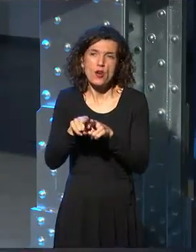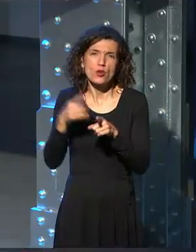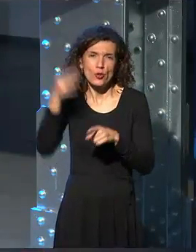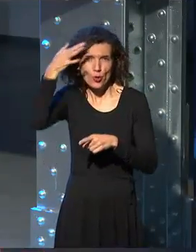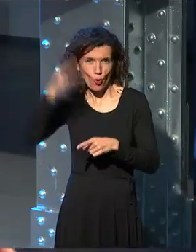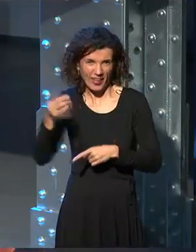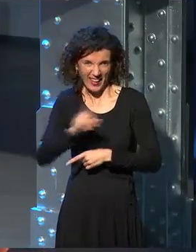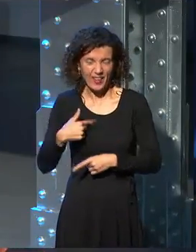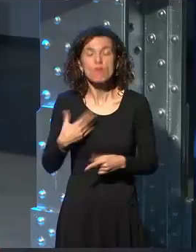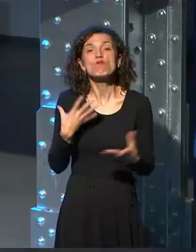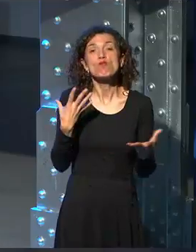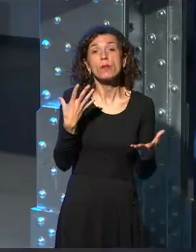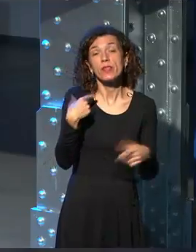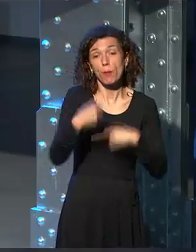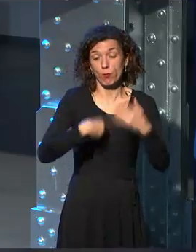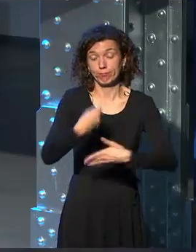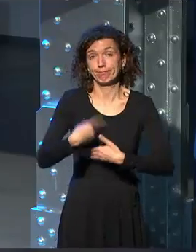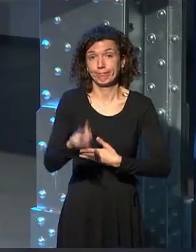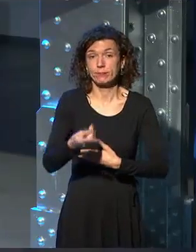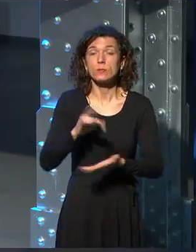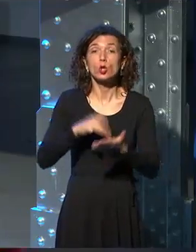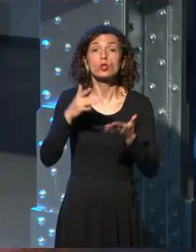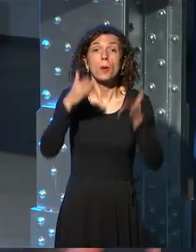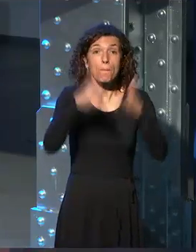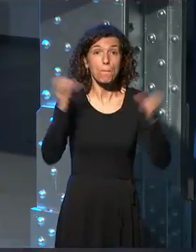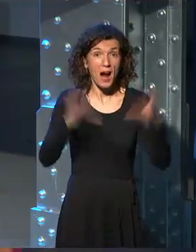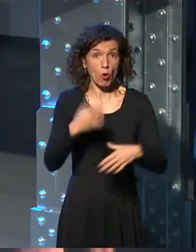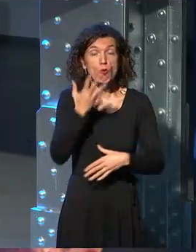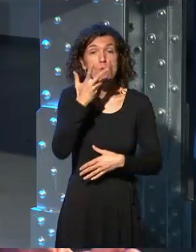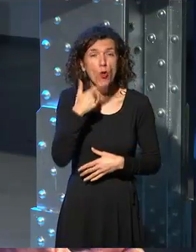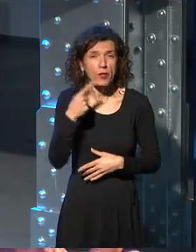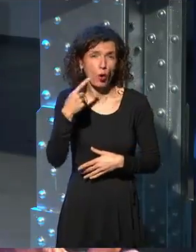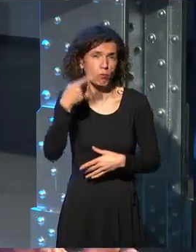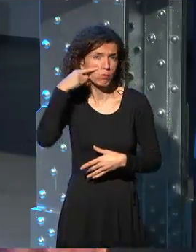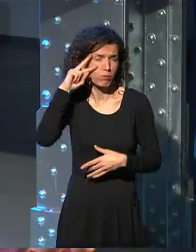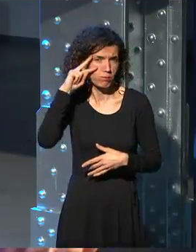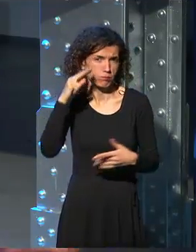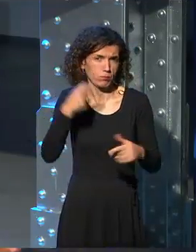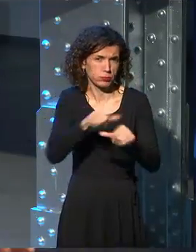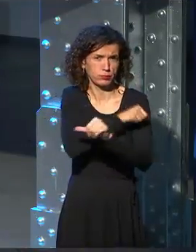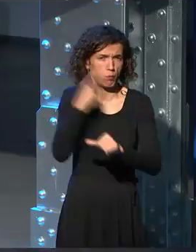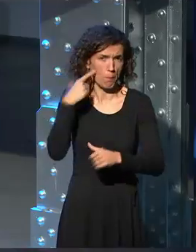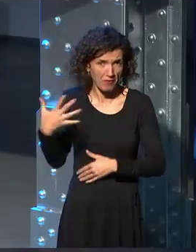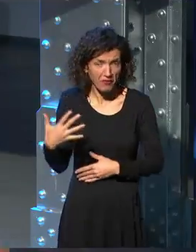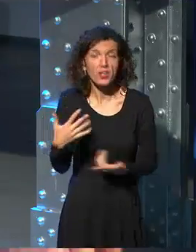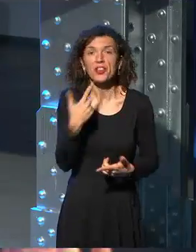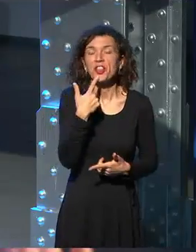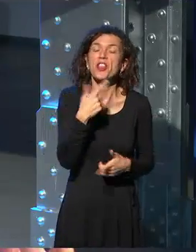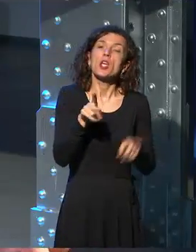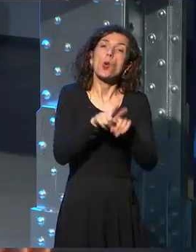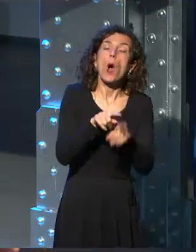nos llegamos a encontrar que incluso muchos de los magos que son conocidos y de renombre hoy en día, quizá no digan